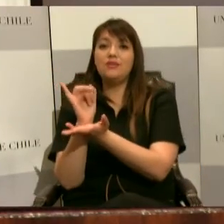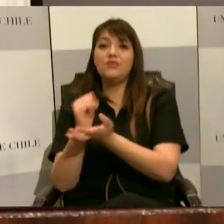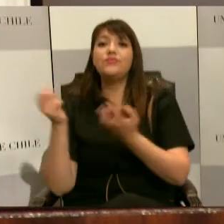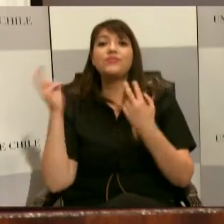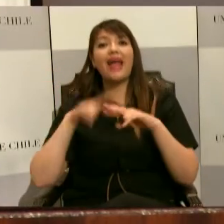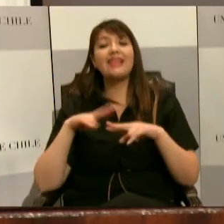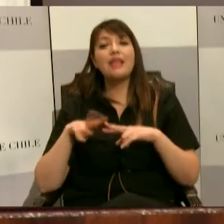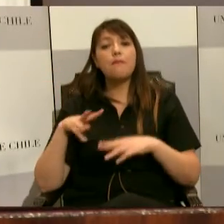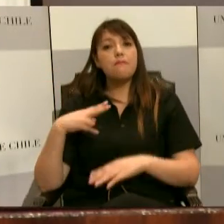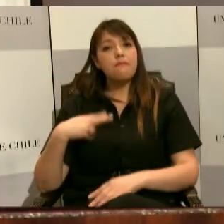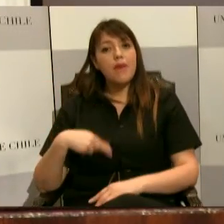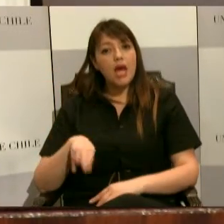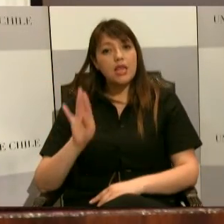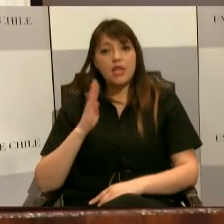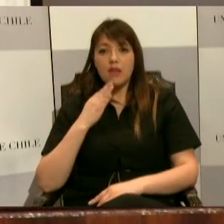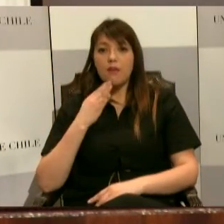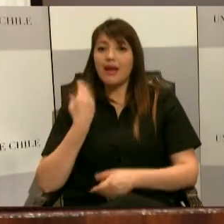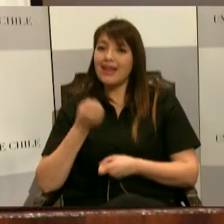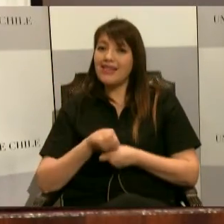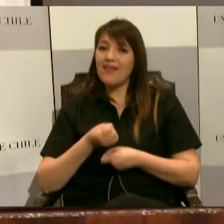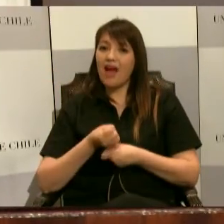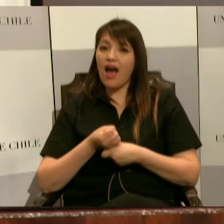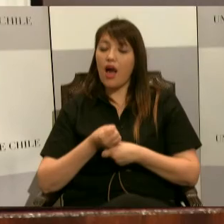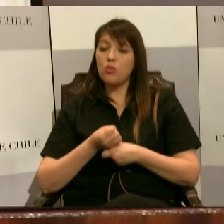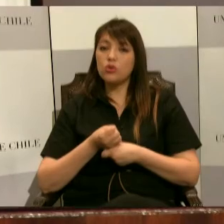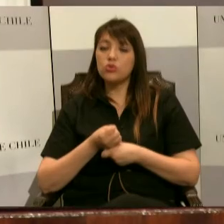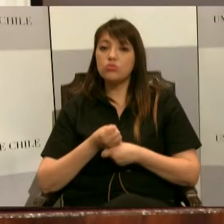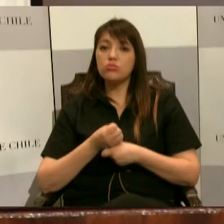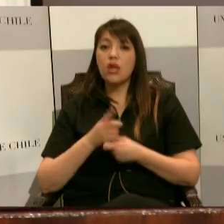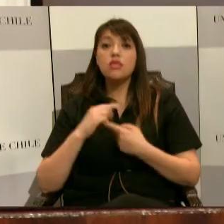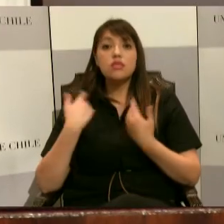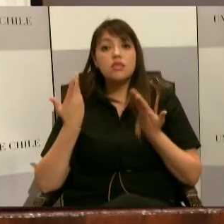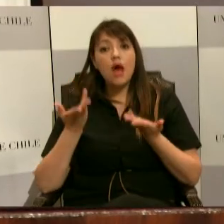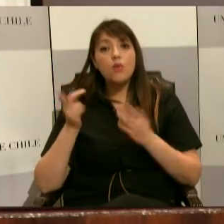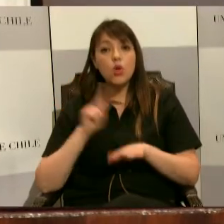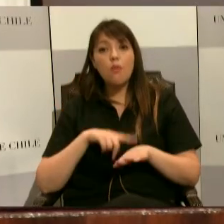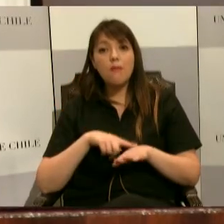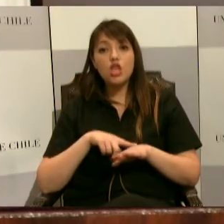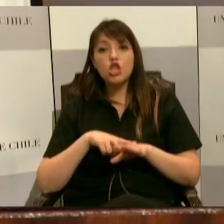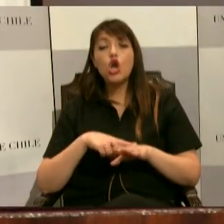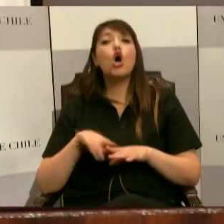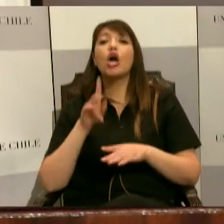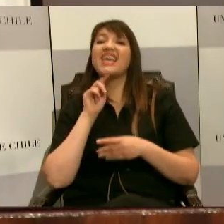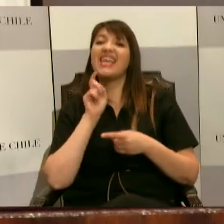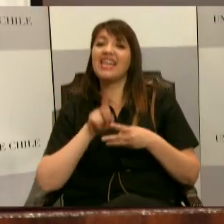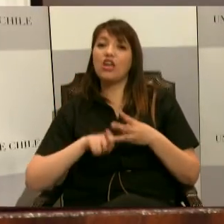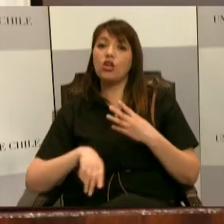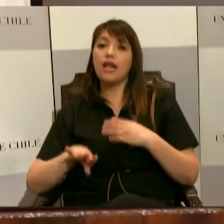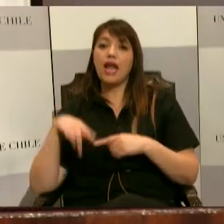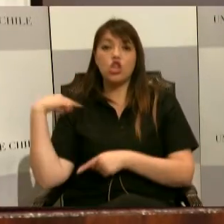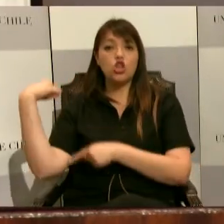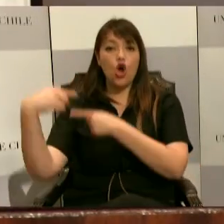de pertenencia para quienes trabajamos en ella. Estamos en un momento crítico de la historia de Chile, un